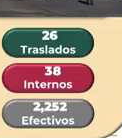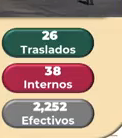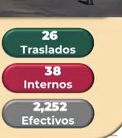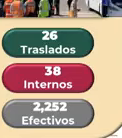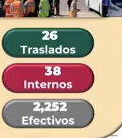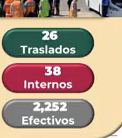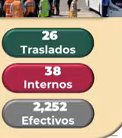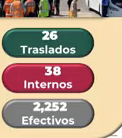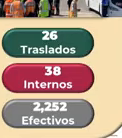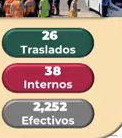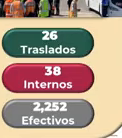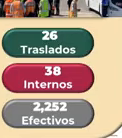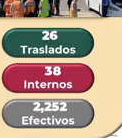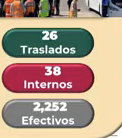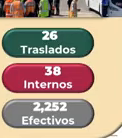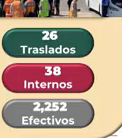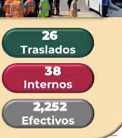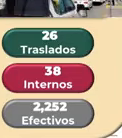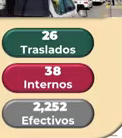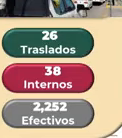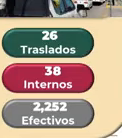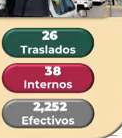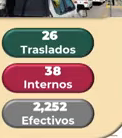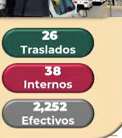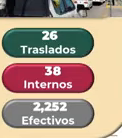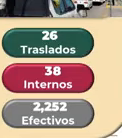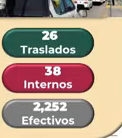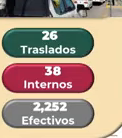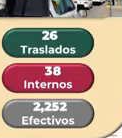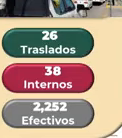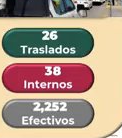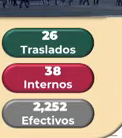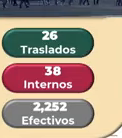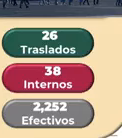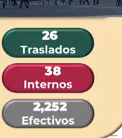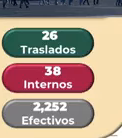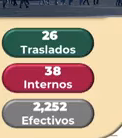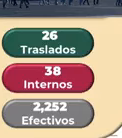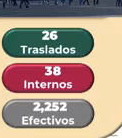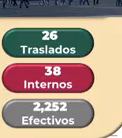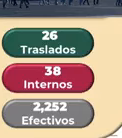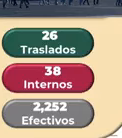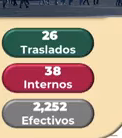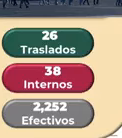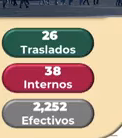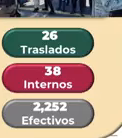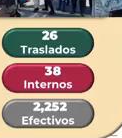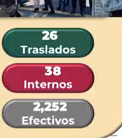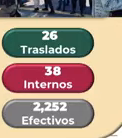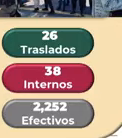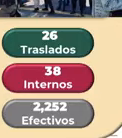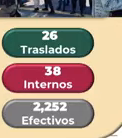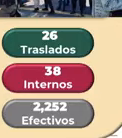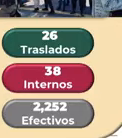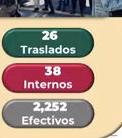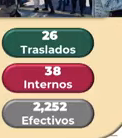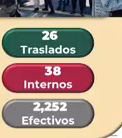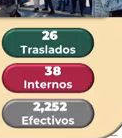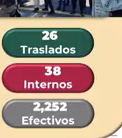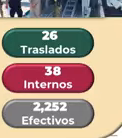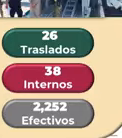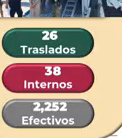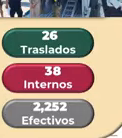dieron seguridad al traslado de 73,016 toneladas de fertilizante. En traslados